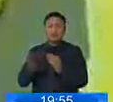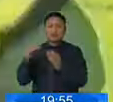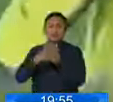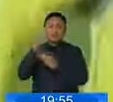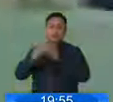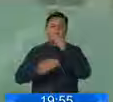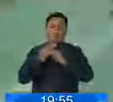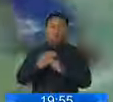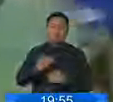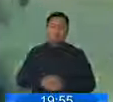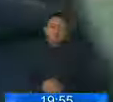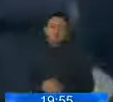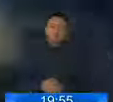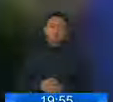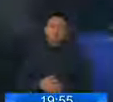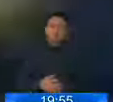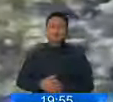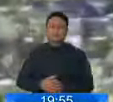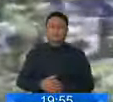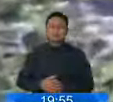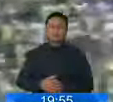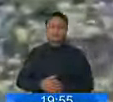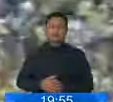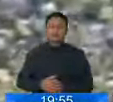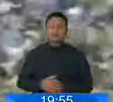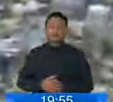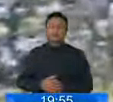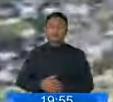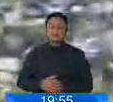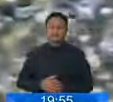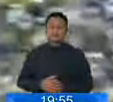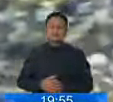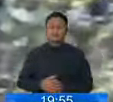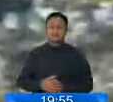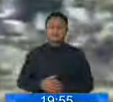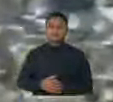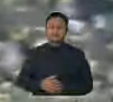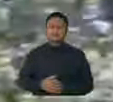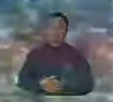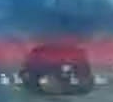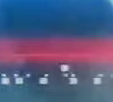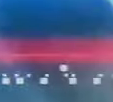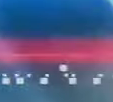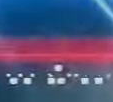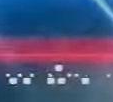las mismas. Con realización de Andrés Reina, informó Mauricio Sánchez.